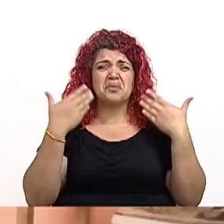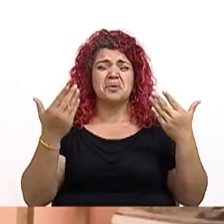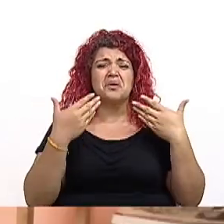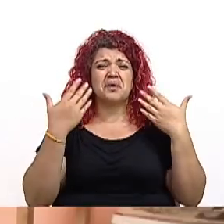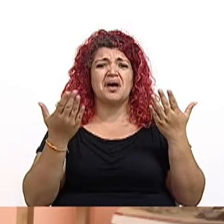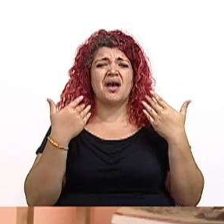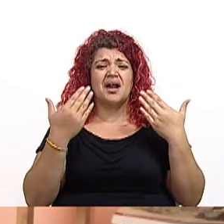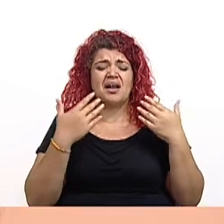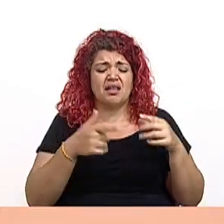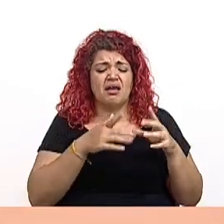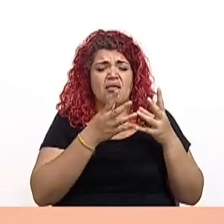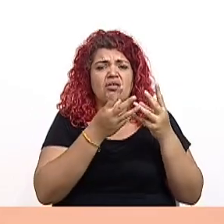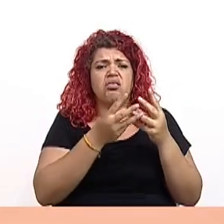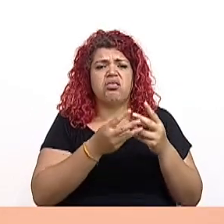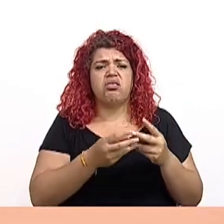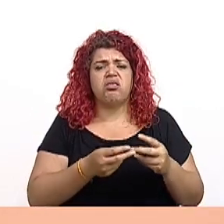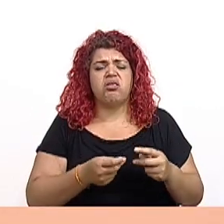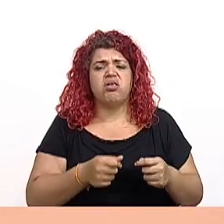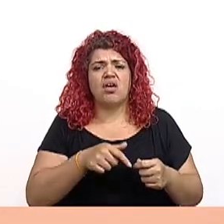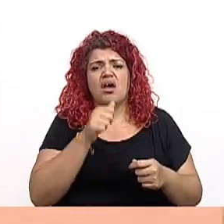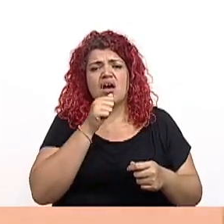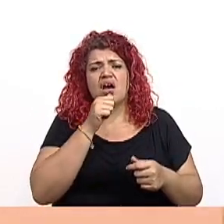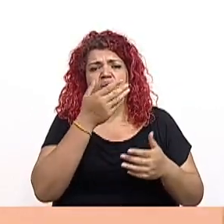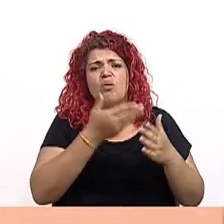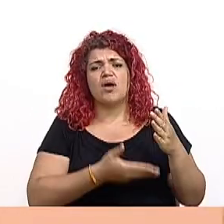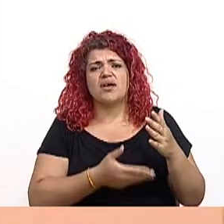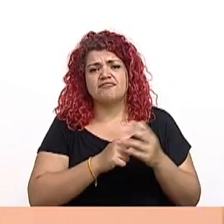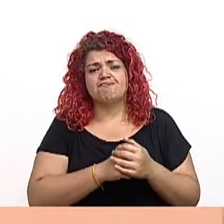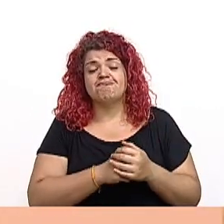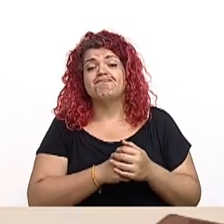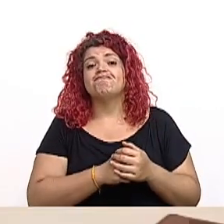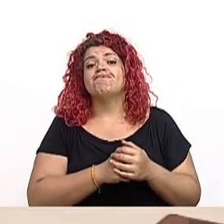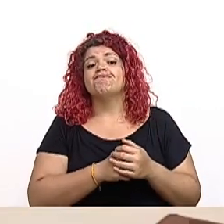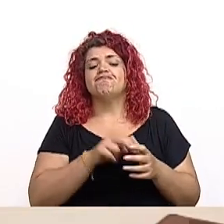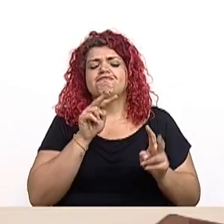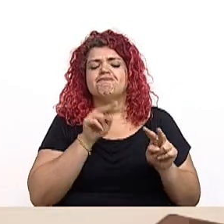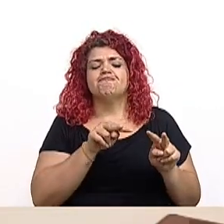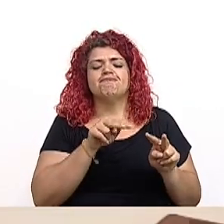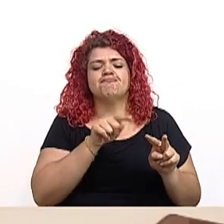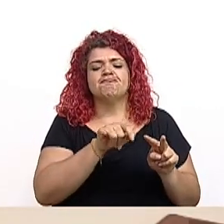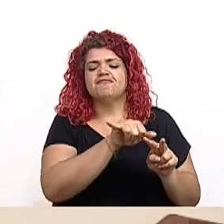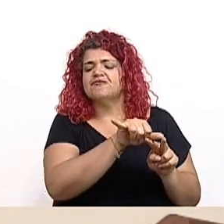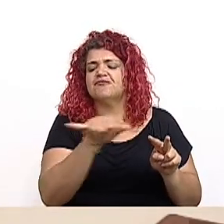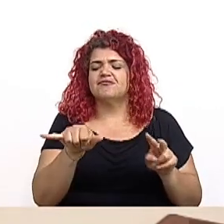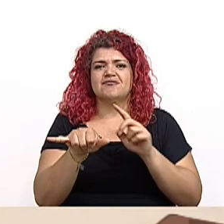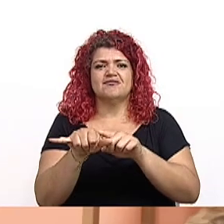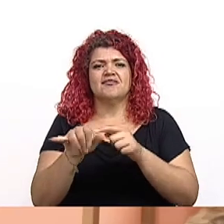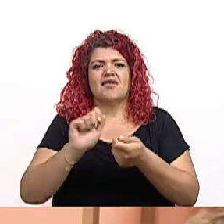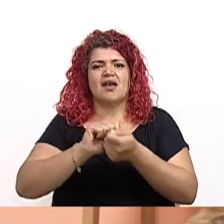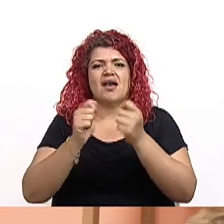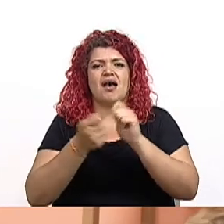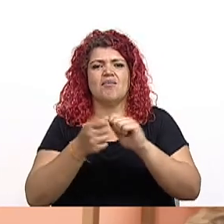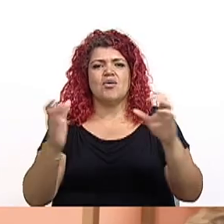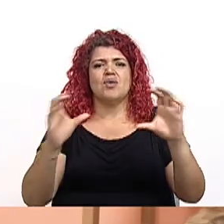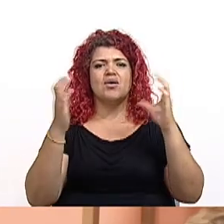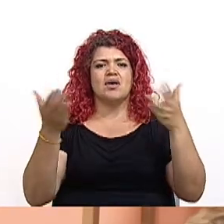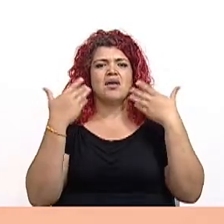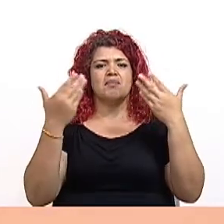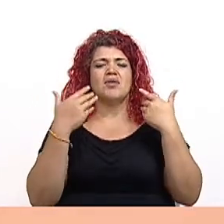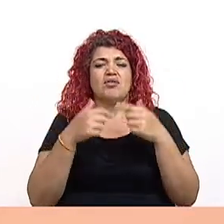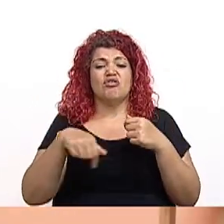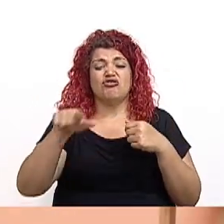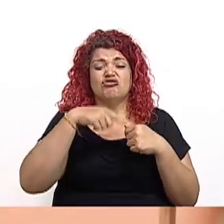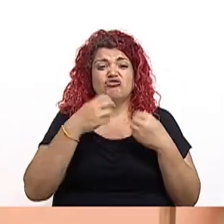caliente, el hielo se derritió. Ahora es pura agua, ¿ven? Y esto es lo que sucede con el cambio climático, que nosotros estamos